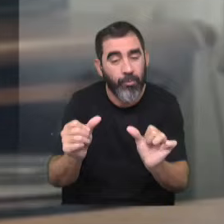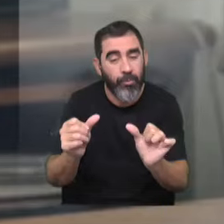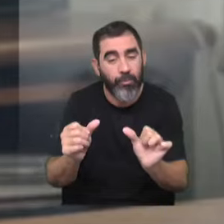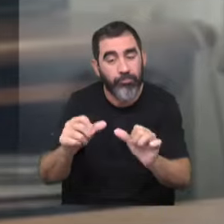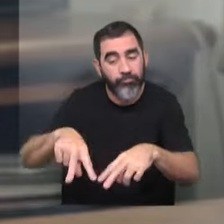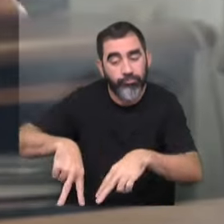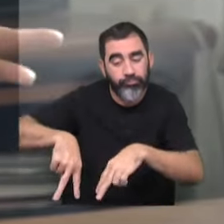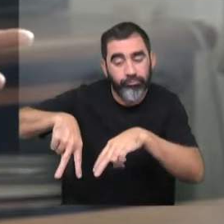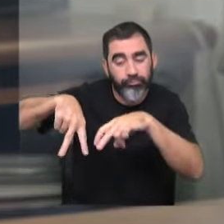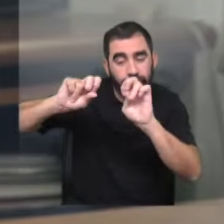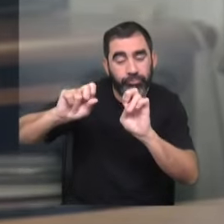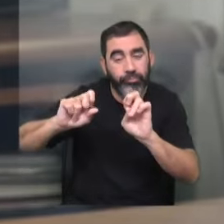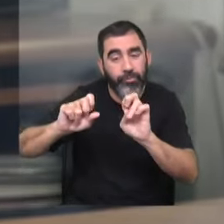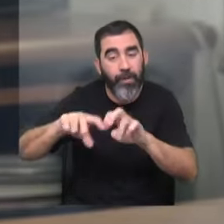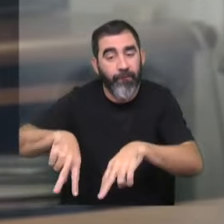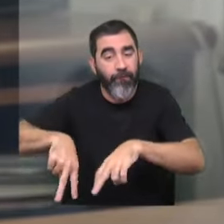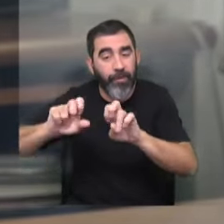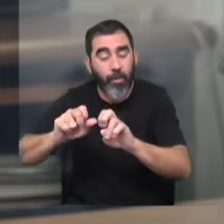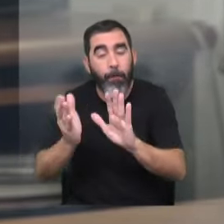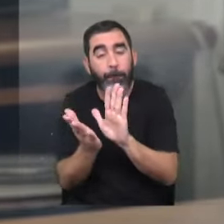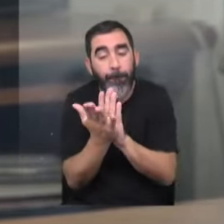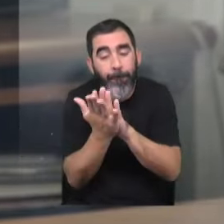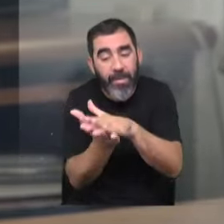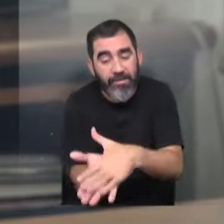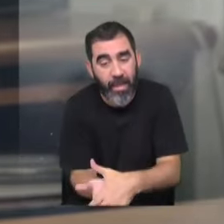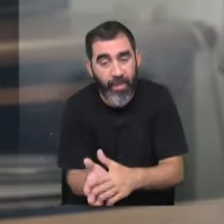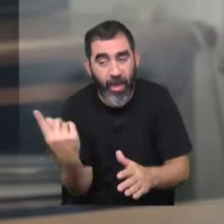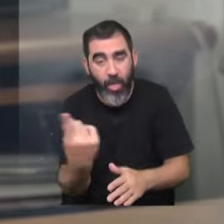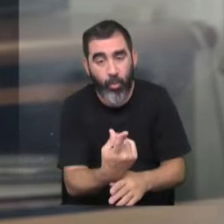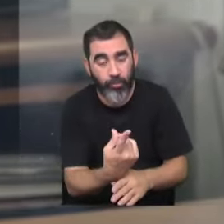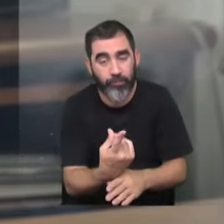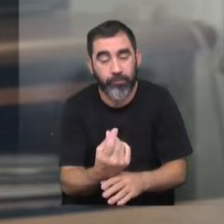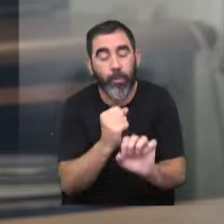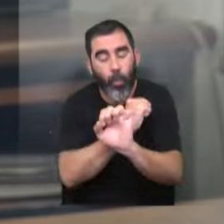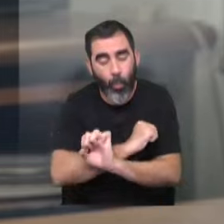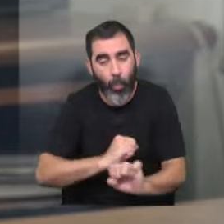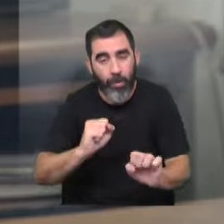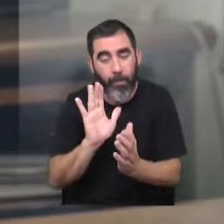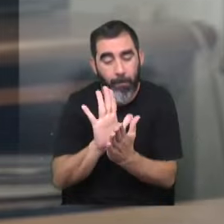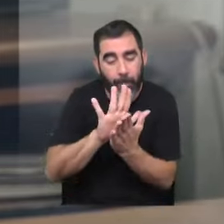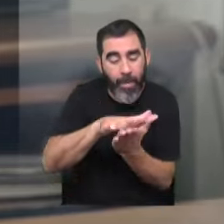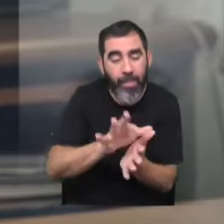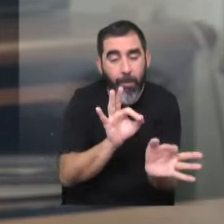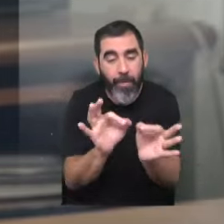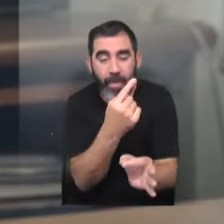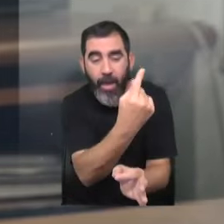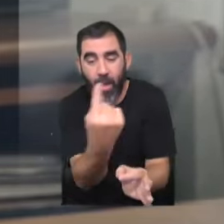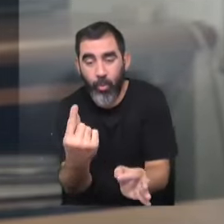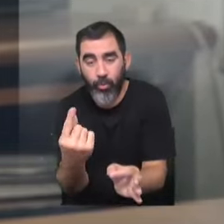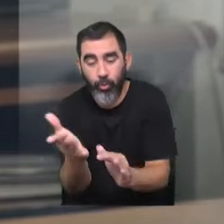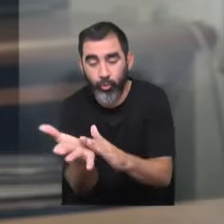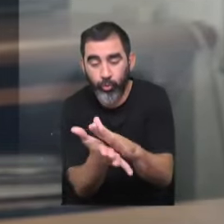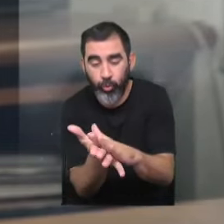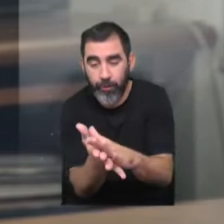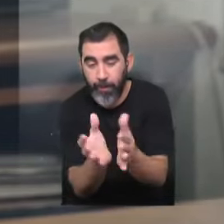estudio baropodométrico, que es el famoso estudio de la pisada que todos conocemos. Eso nos permite hacer plantares a medidas que en las zonas que haya